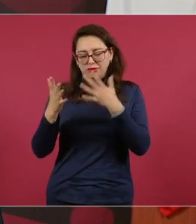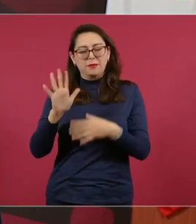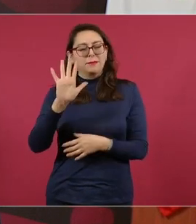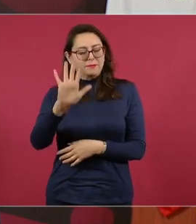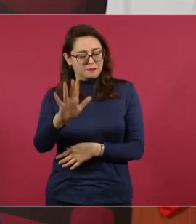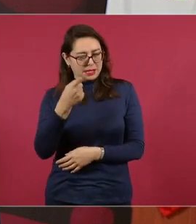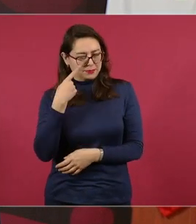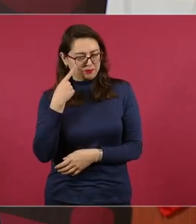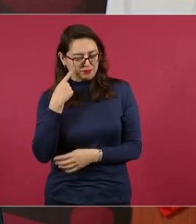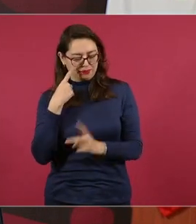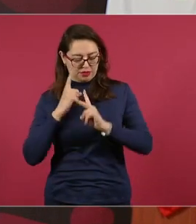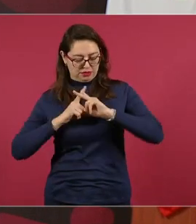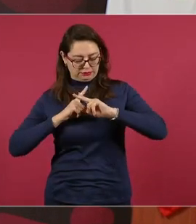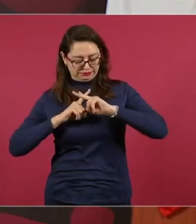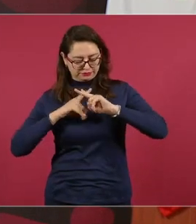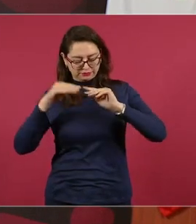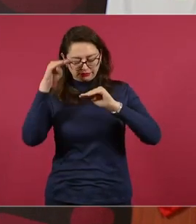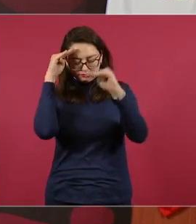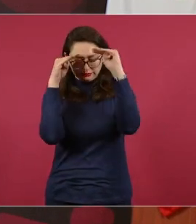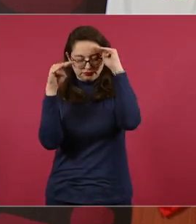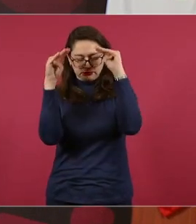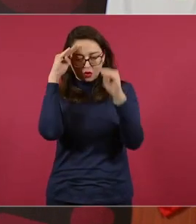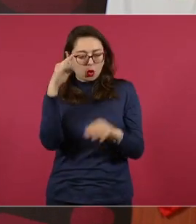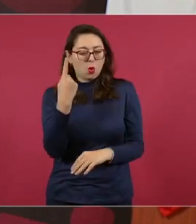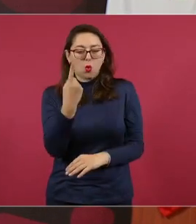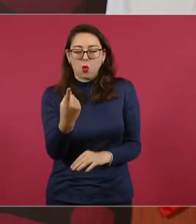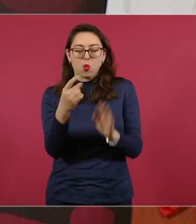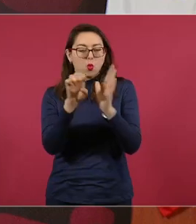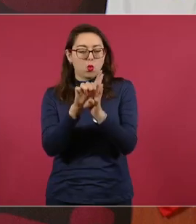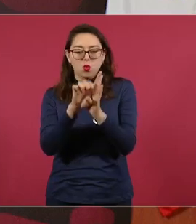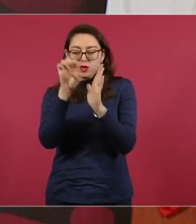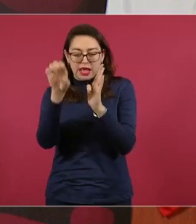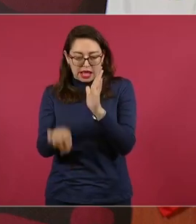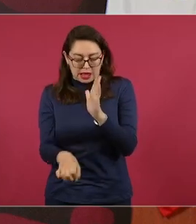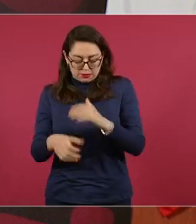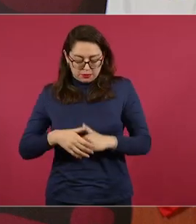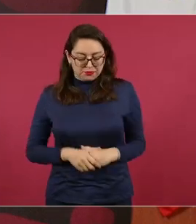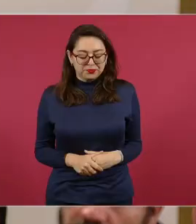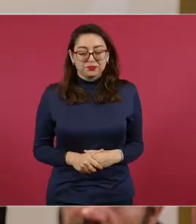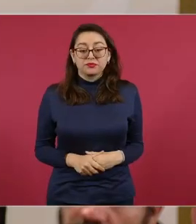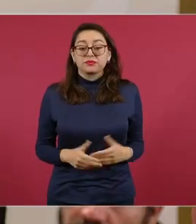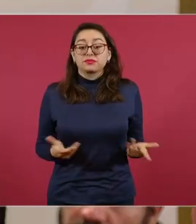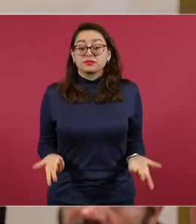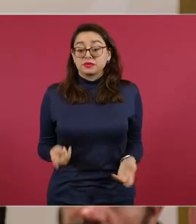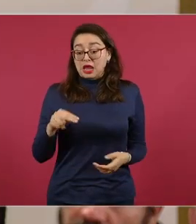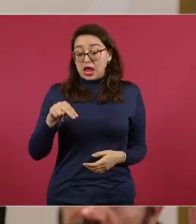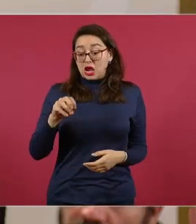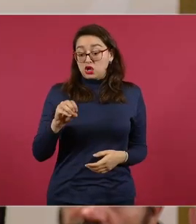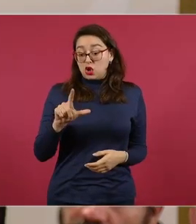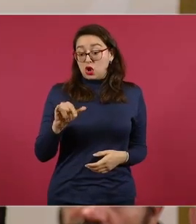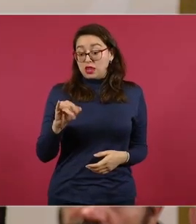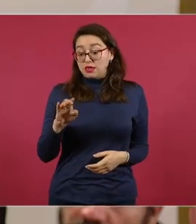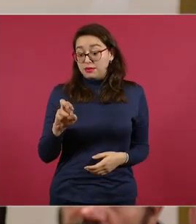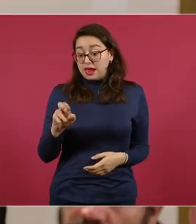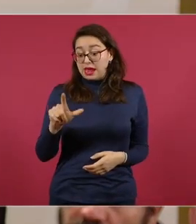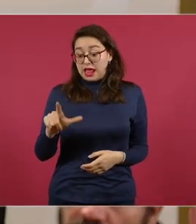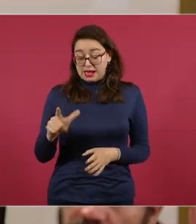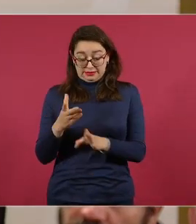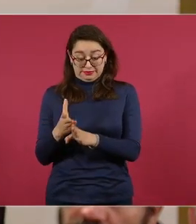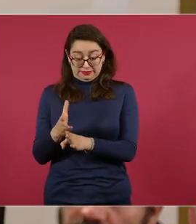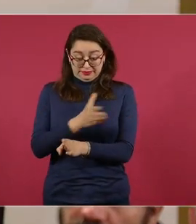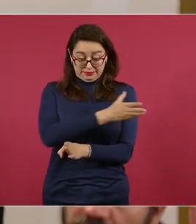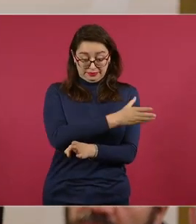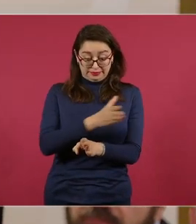se analice si es bueno el neoliberalismo, como dice el